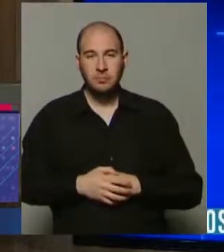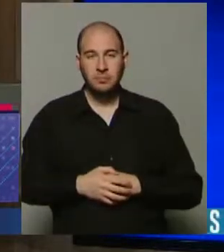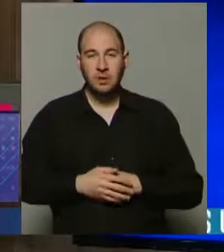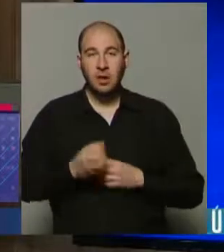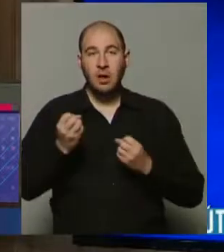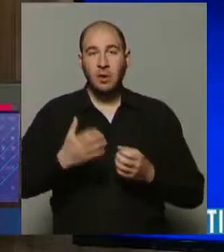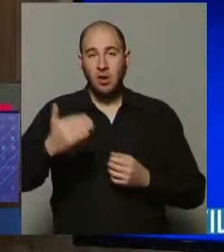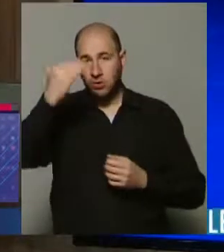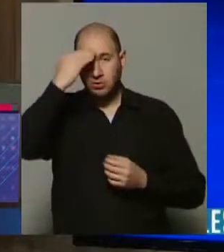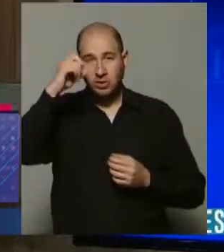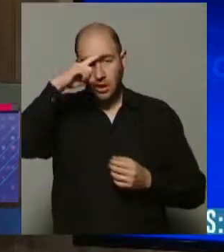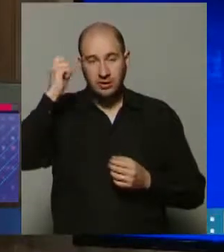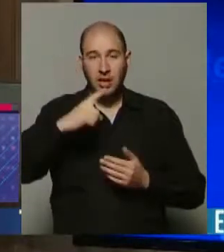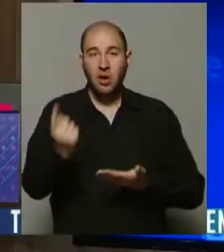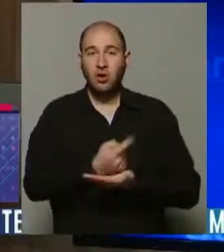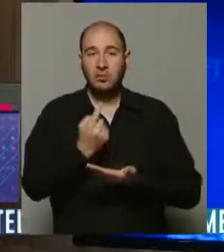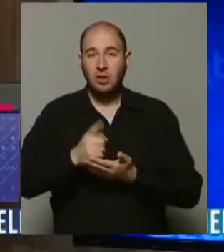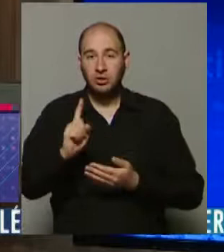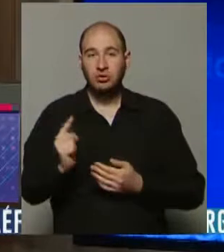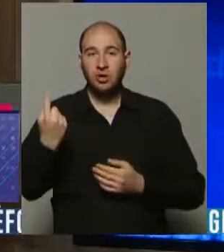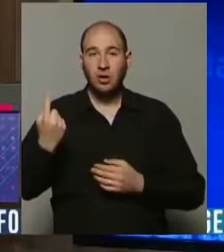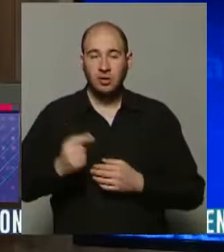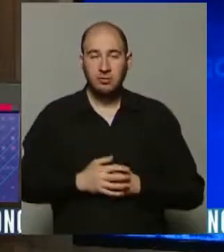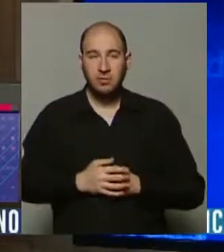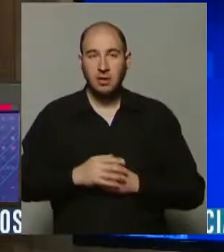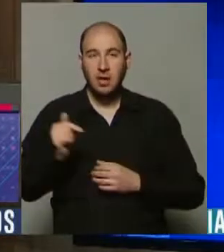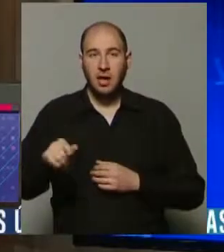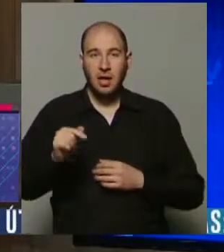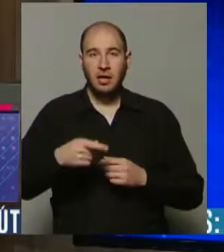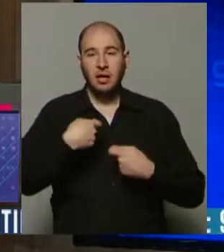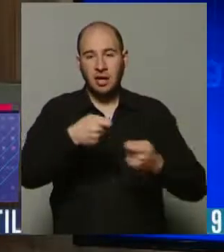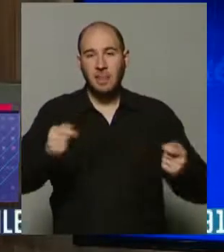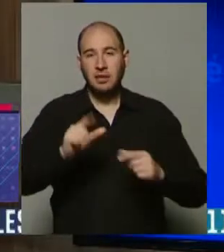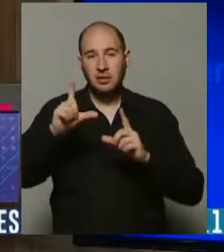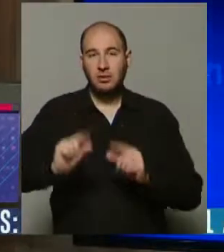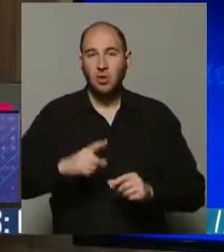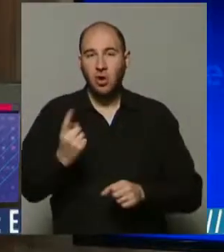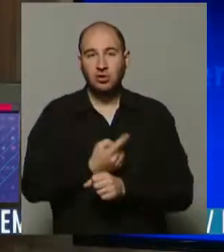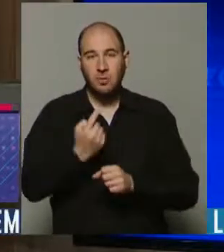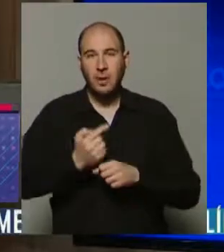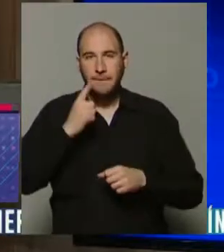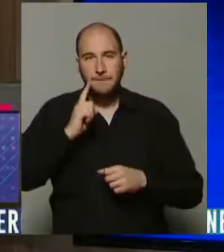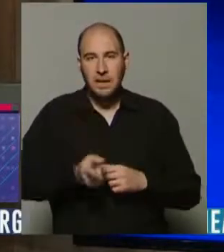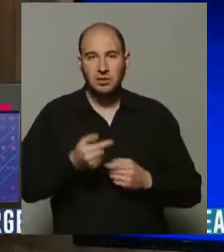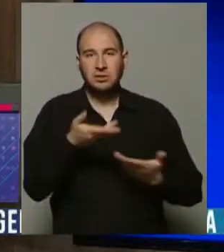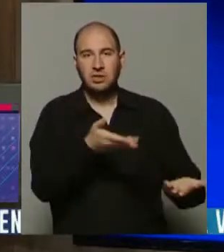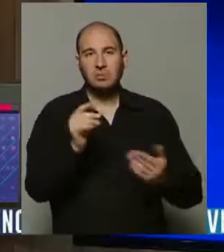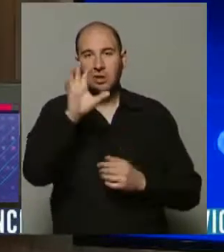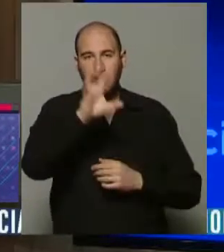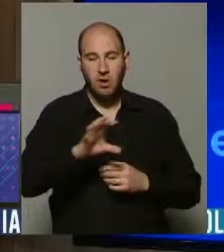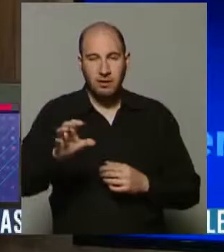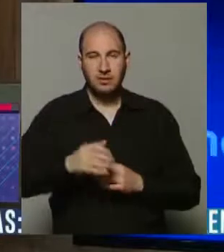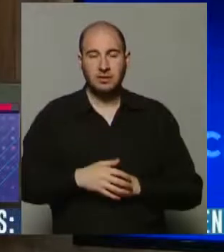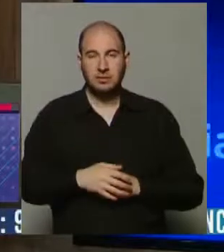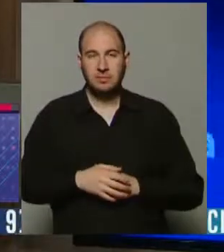por Constitución Nacional no se puede de manera unilateral reducir la coparticipación poniendo en peligro los servicios de las provincias,